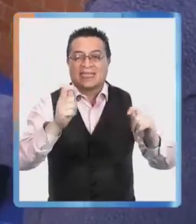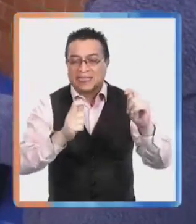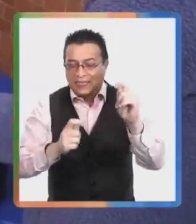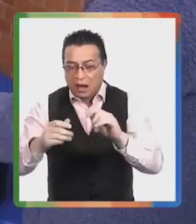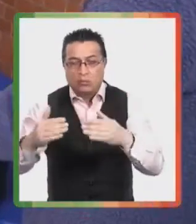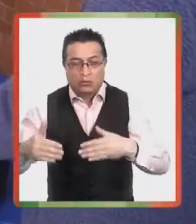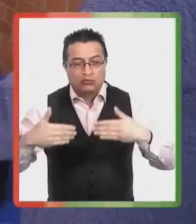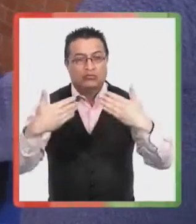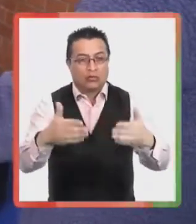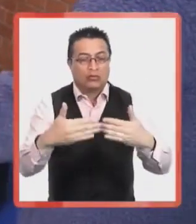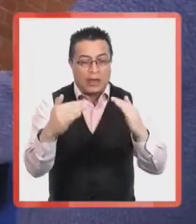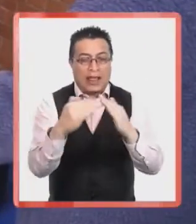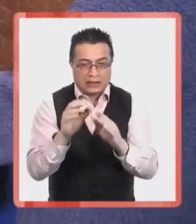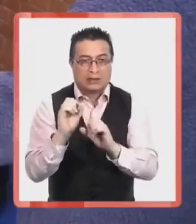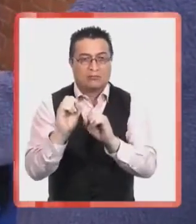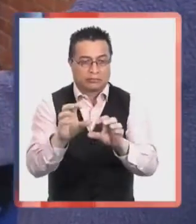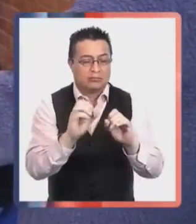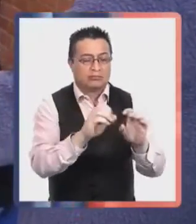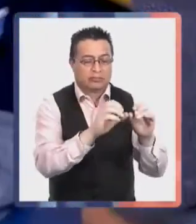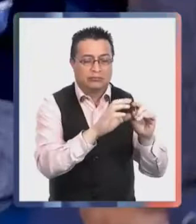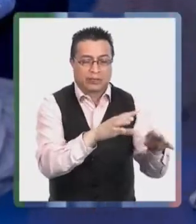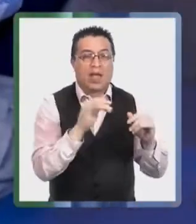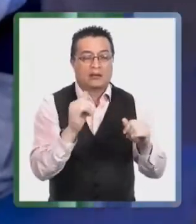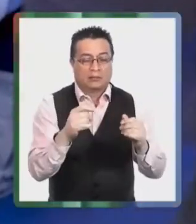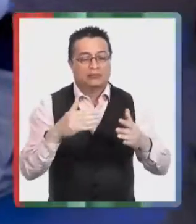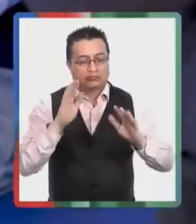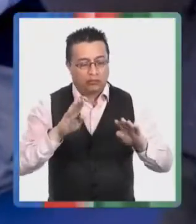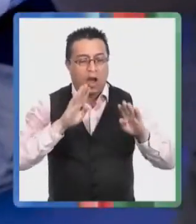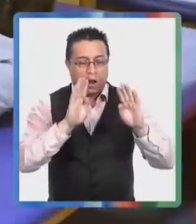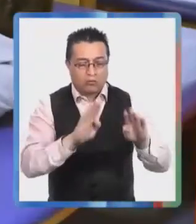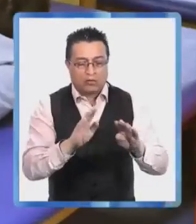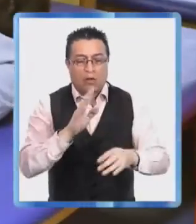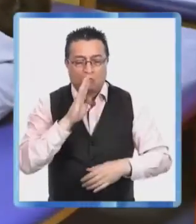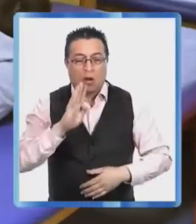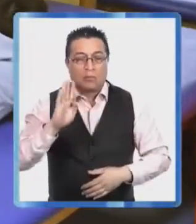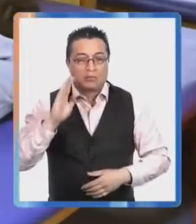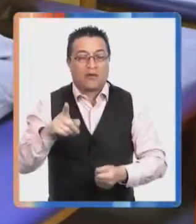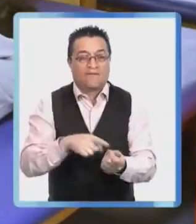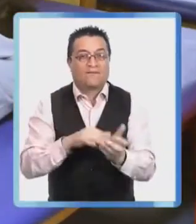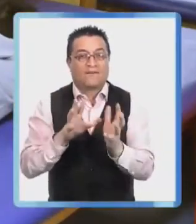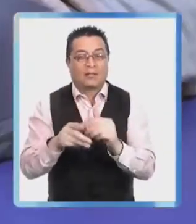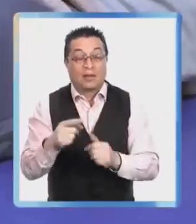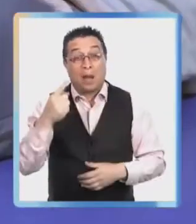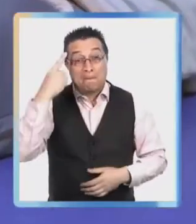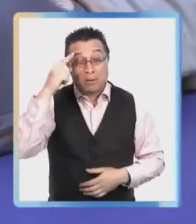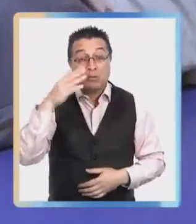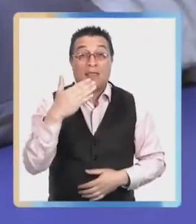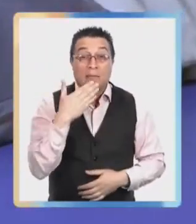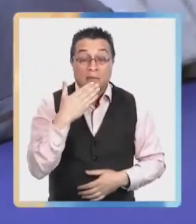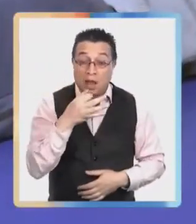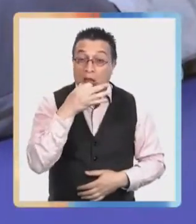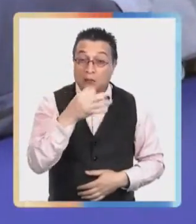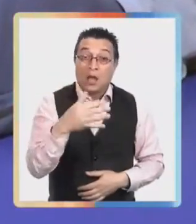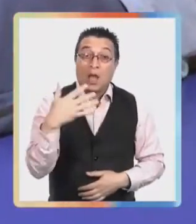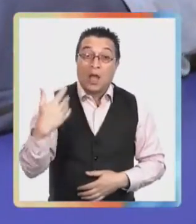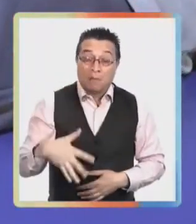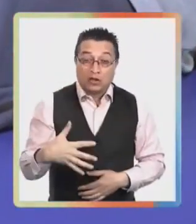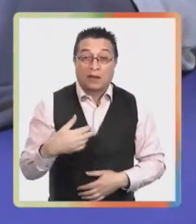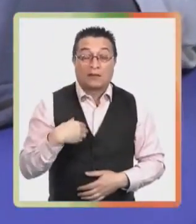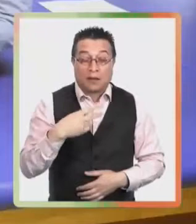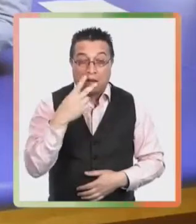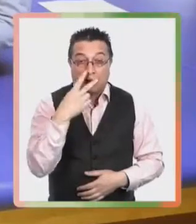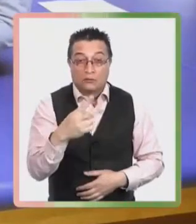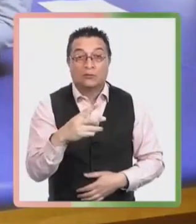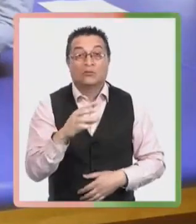entregamos en las casas de nuestros pacientes y con el decidido apoyo y compromiso de las familias pero también es importante señalar que